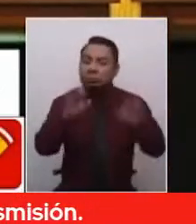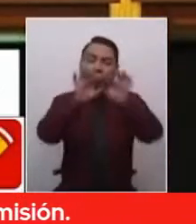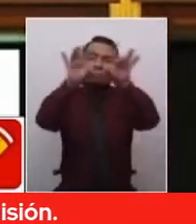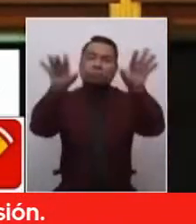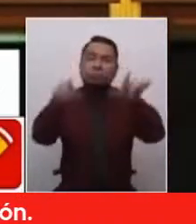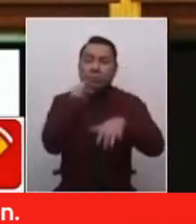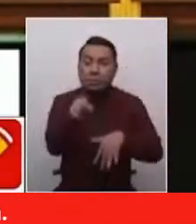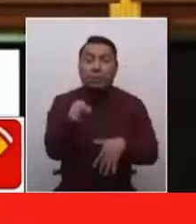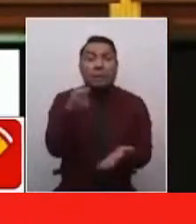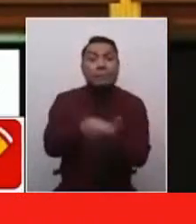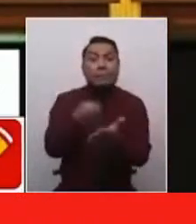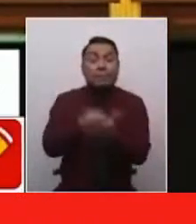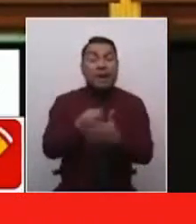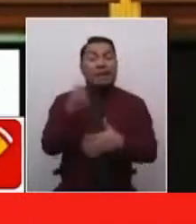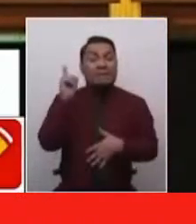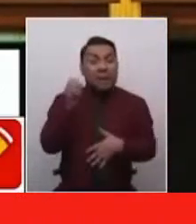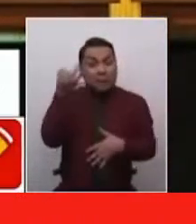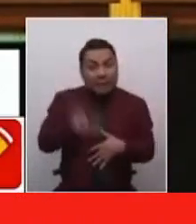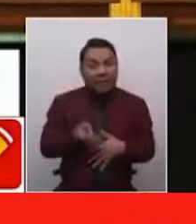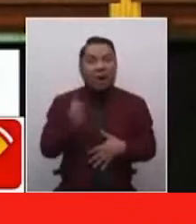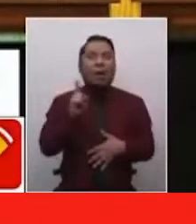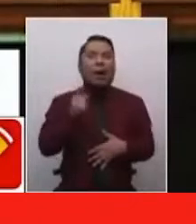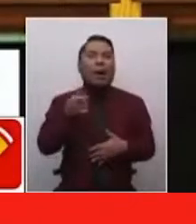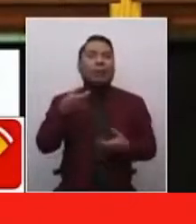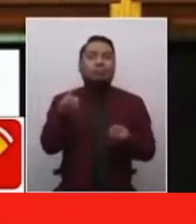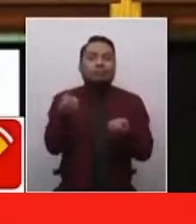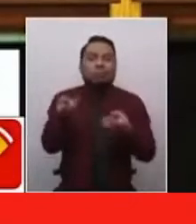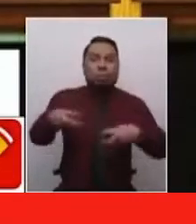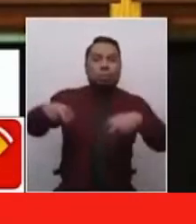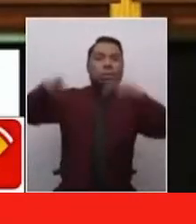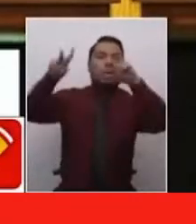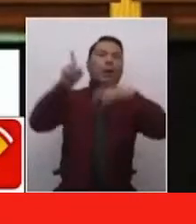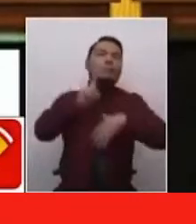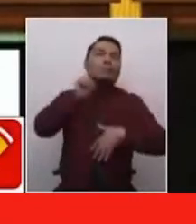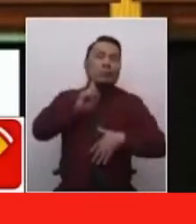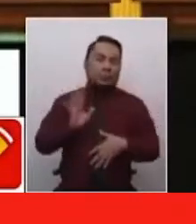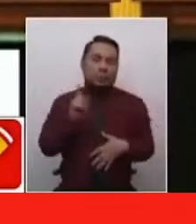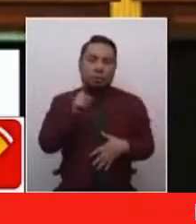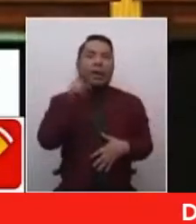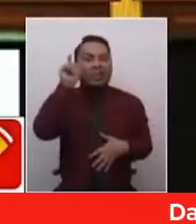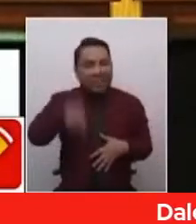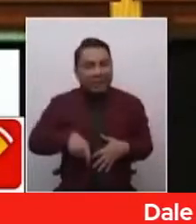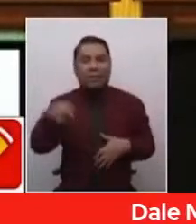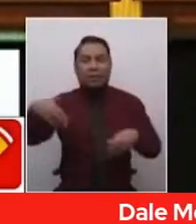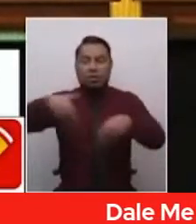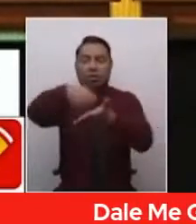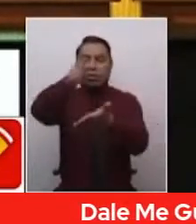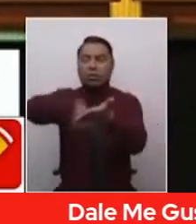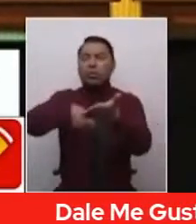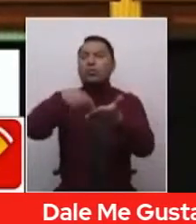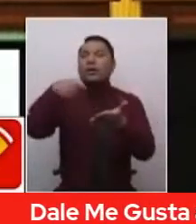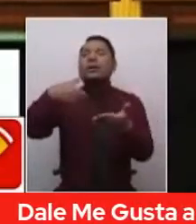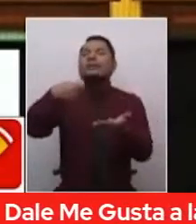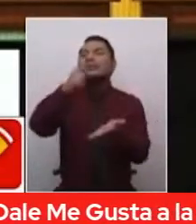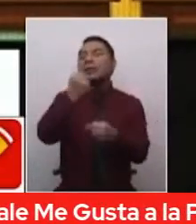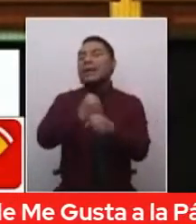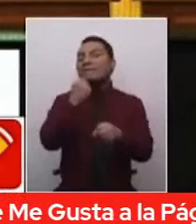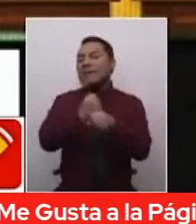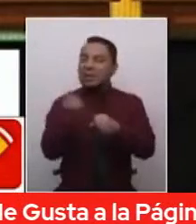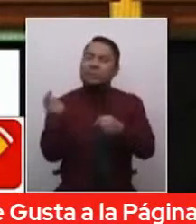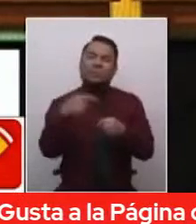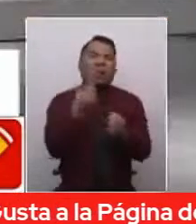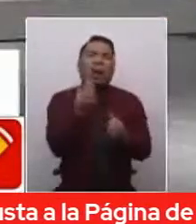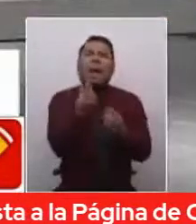las obras son reales o son inflados. Tenemos que subir no solamente en grandes montos, sino las órdenes de servicio, incluso aquellas de